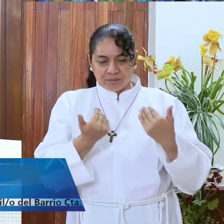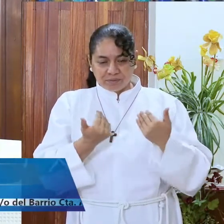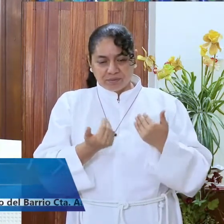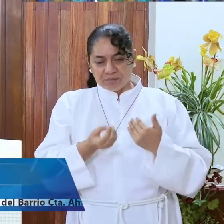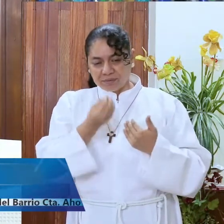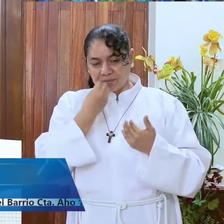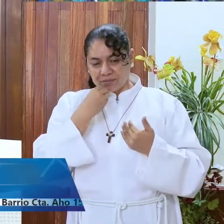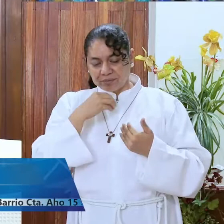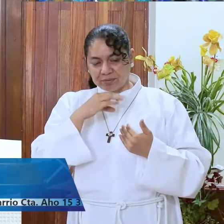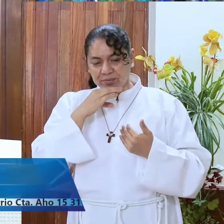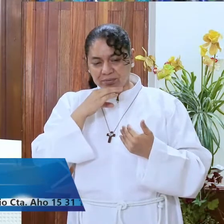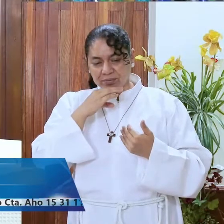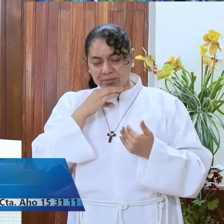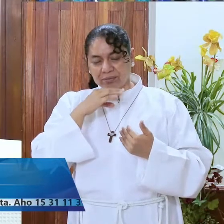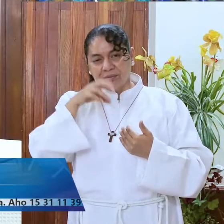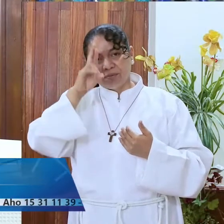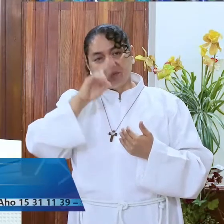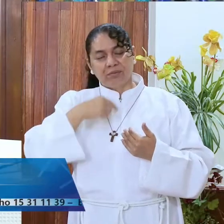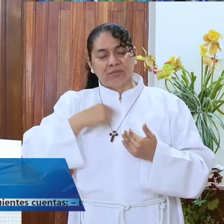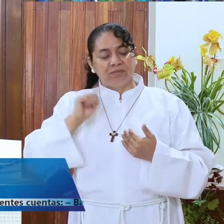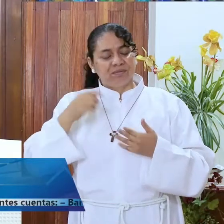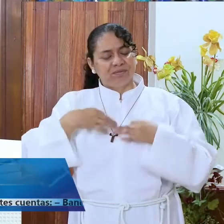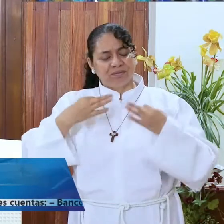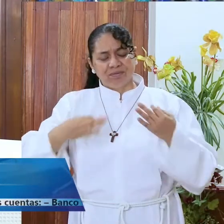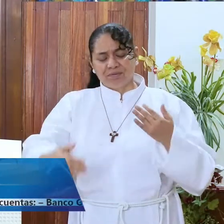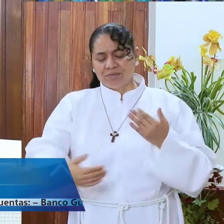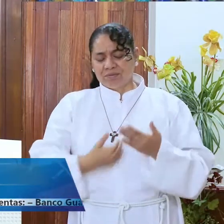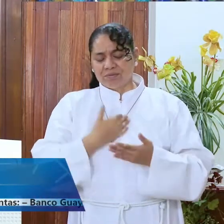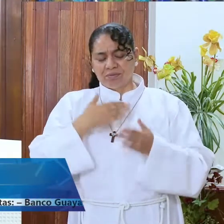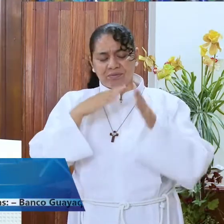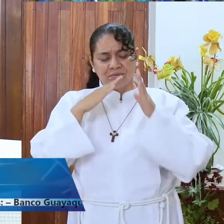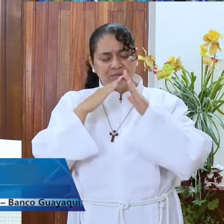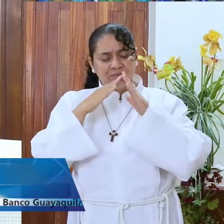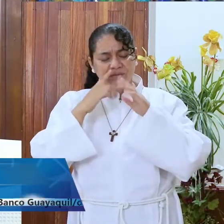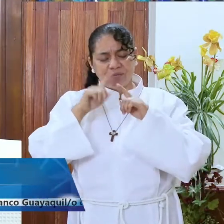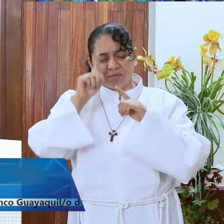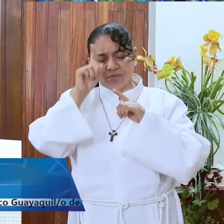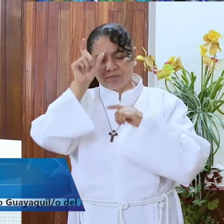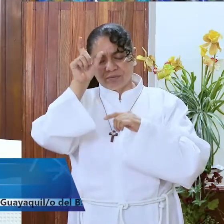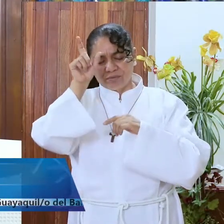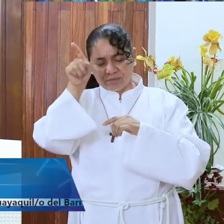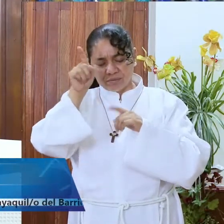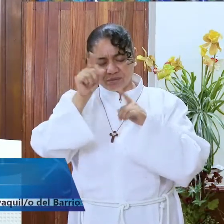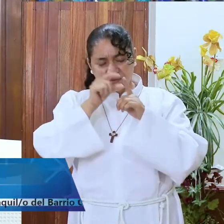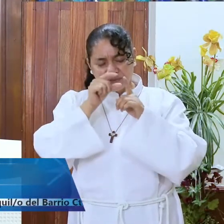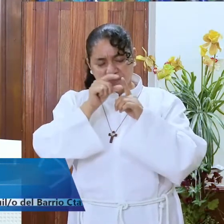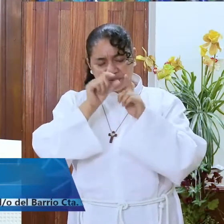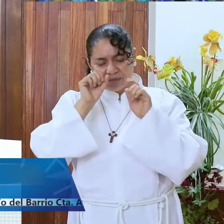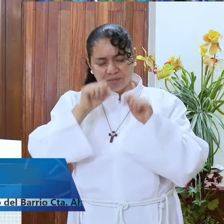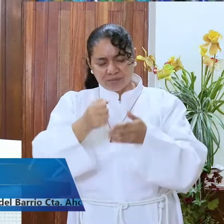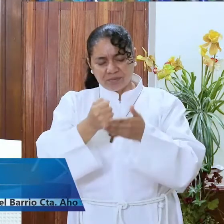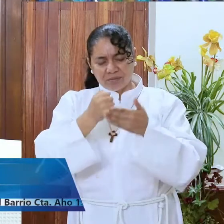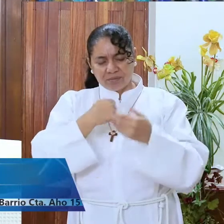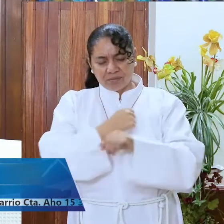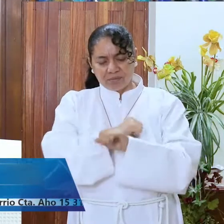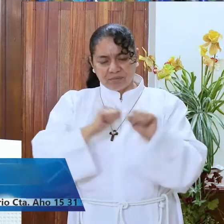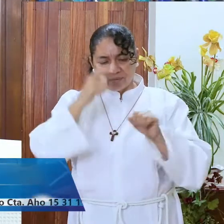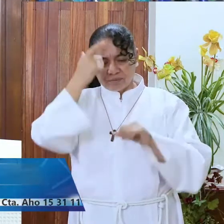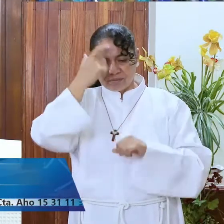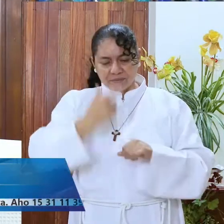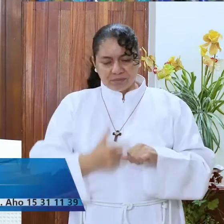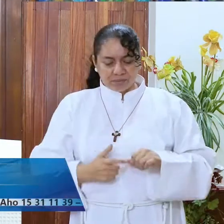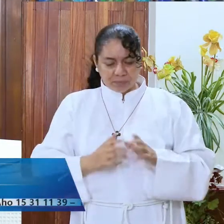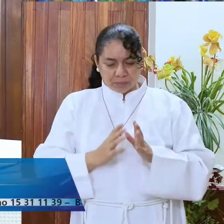señor no soy digno de que entres de mi casa pero la tuya bastará para sanarme